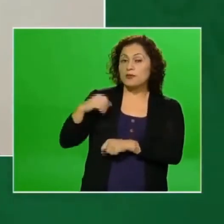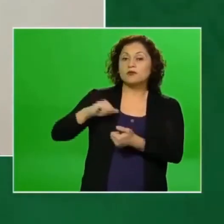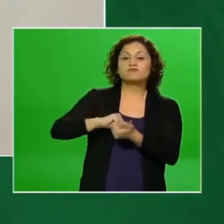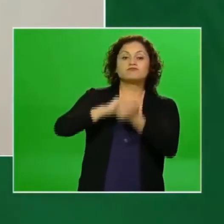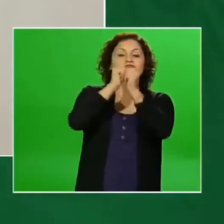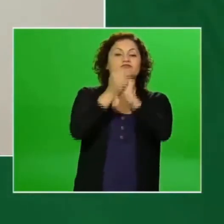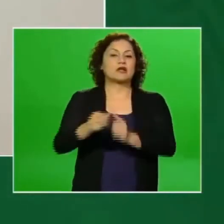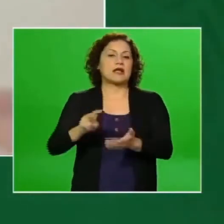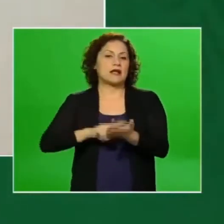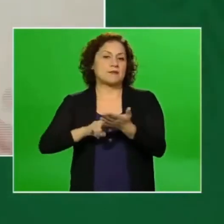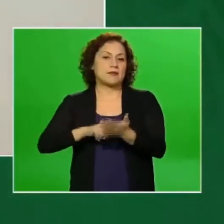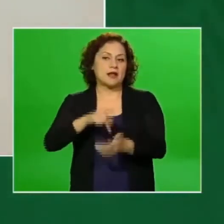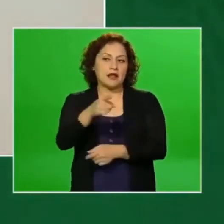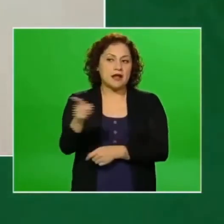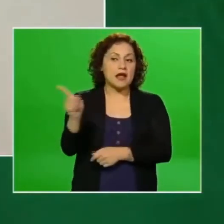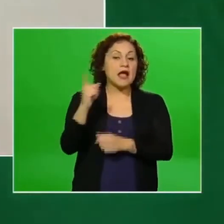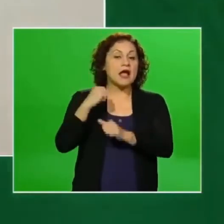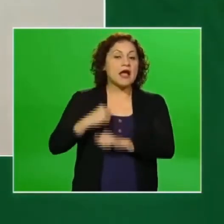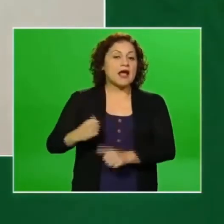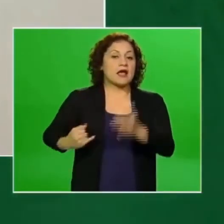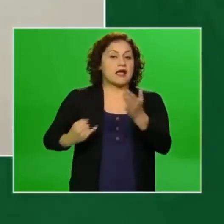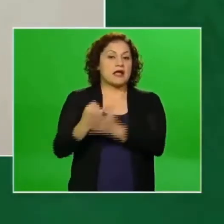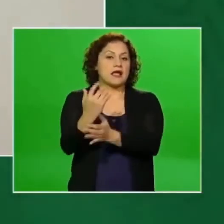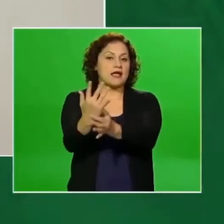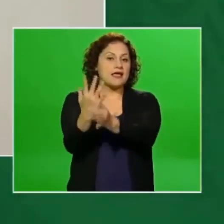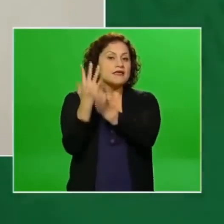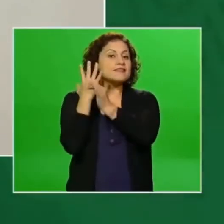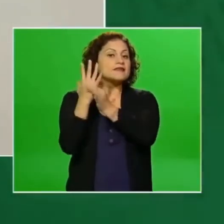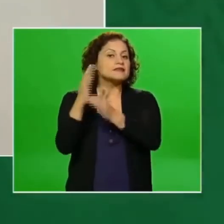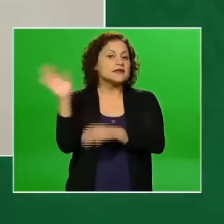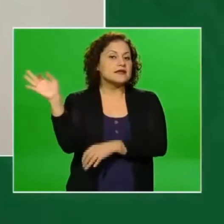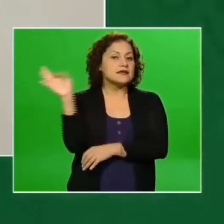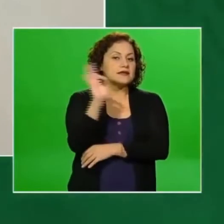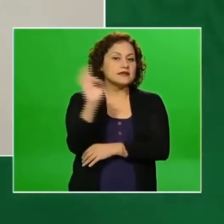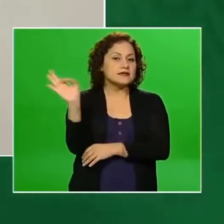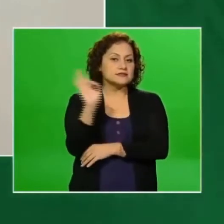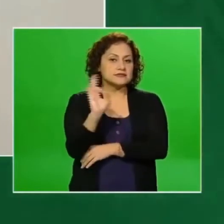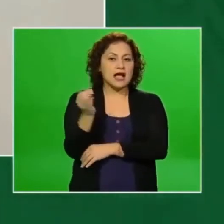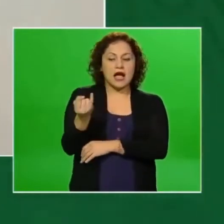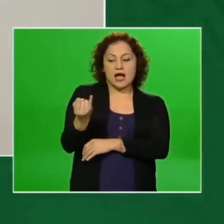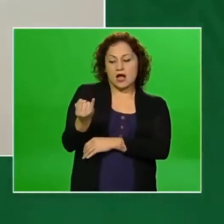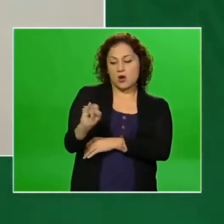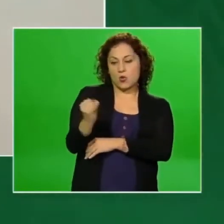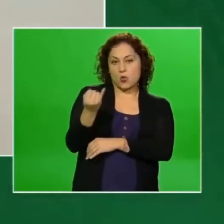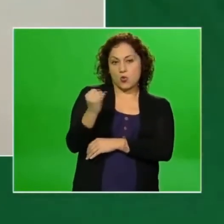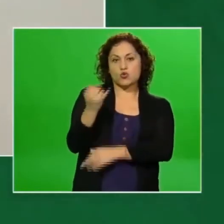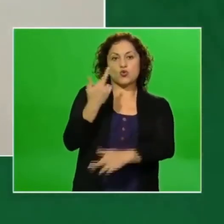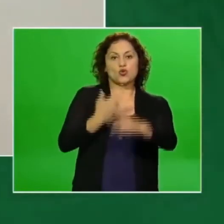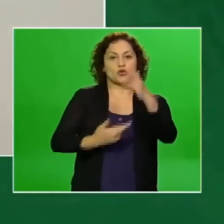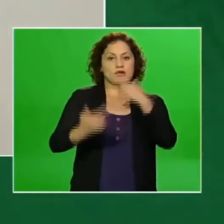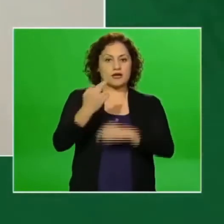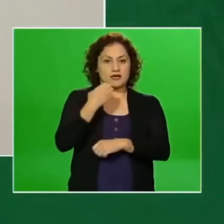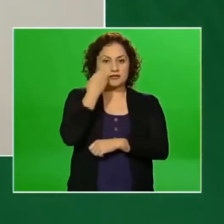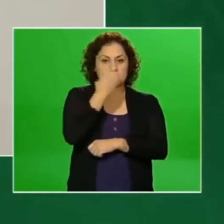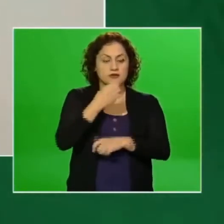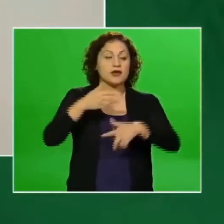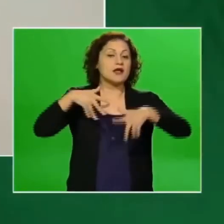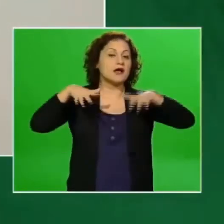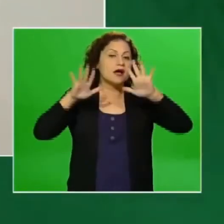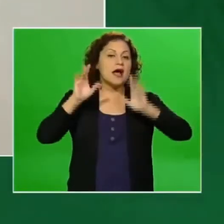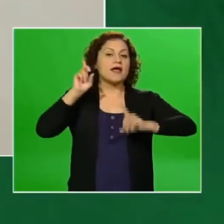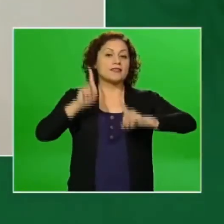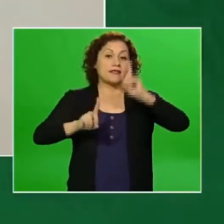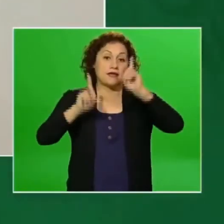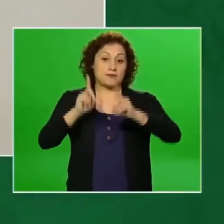inclusive tentativa en la segunda semana de junio, para efectos de poder regresar. Si las tendencias se mantienen, si